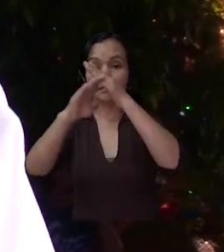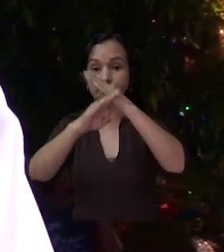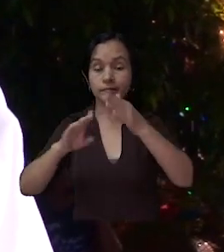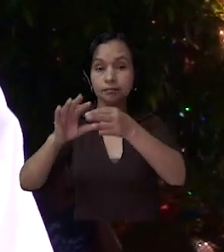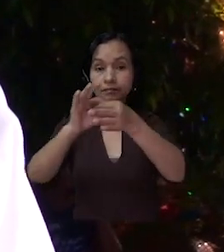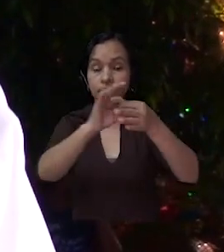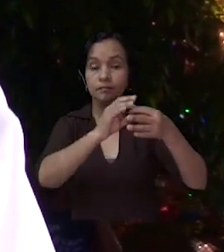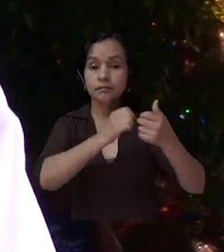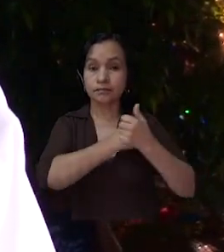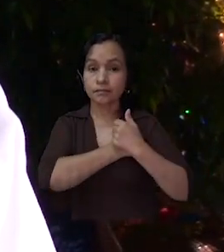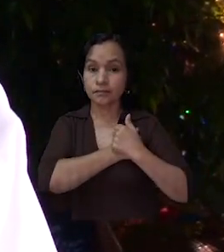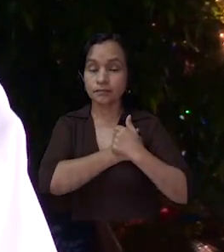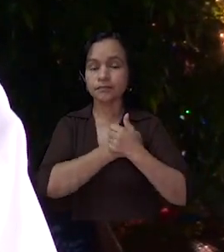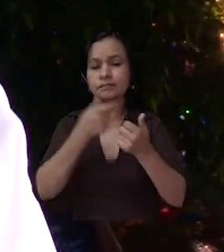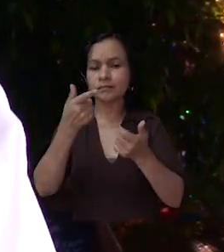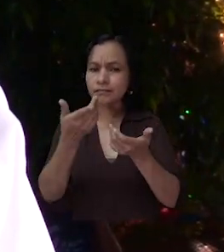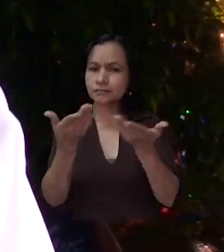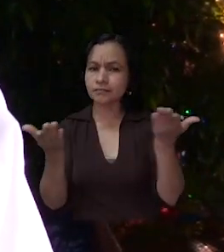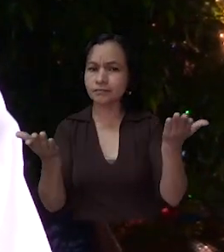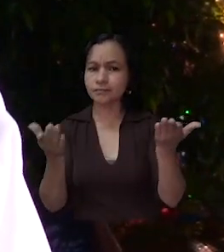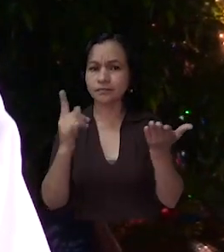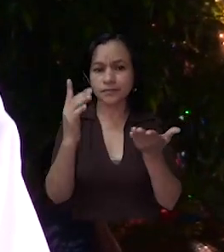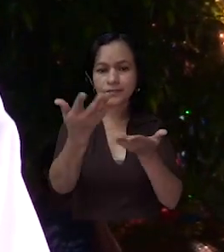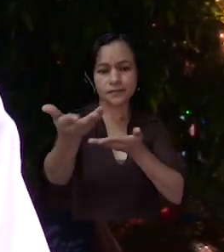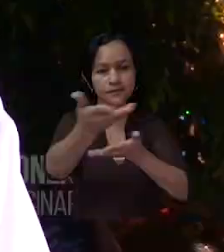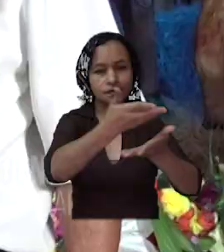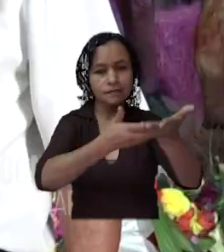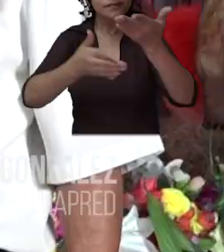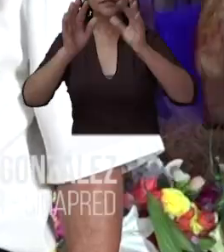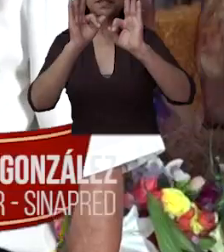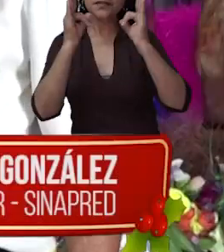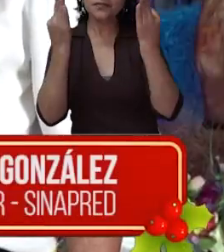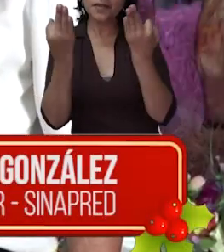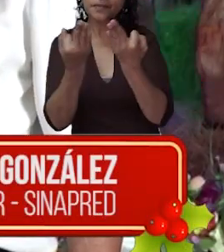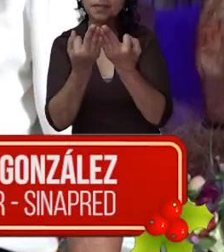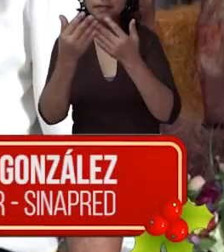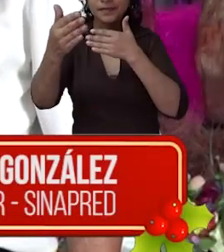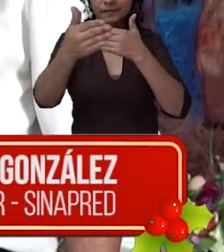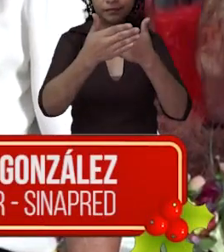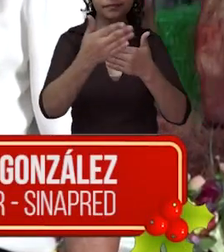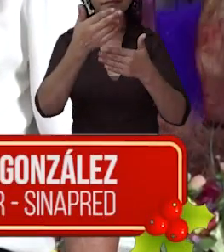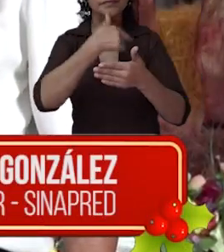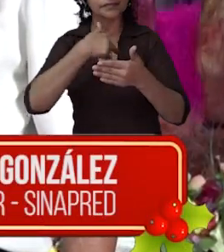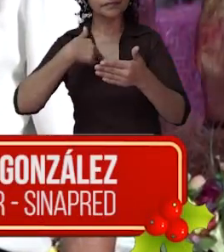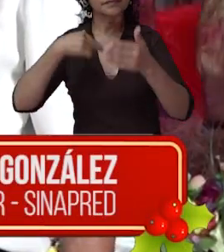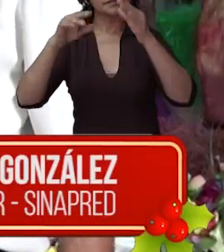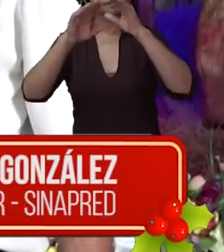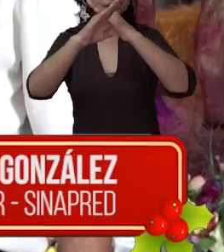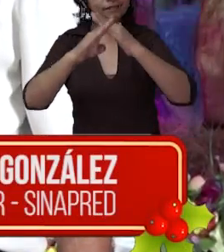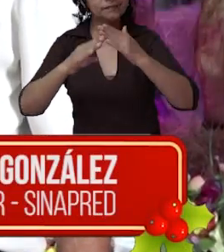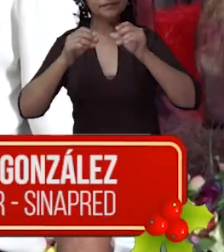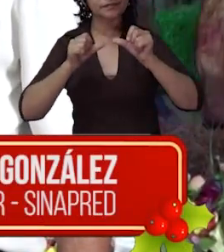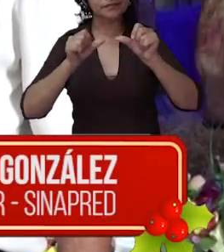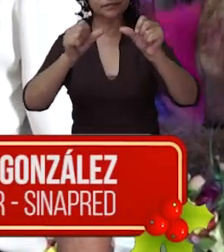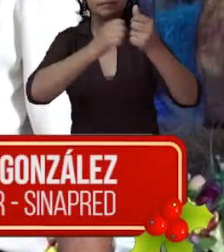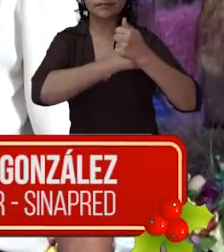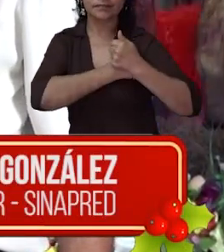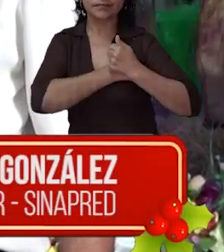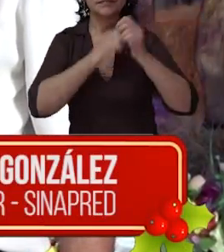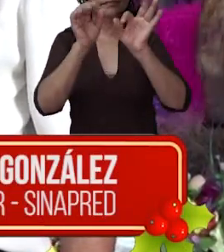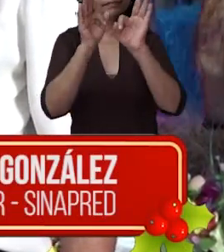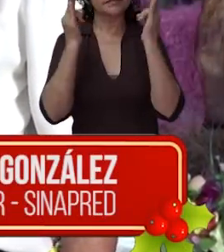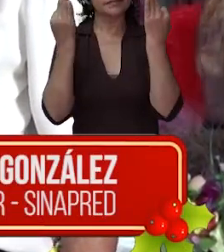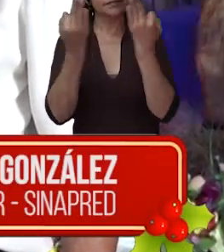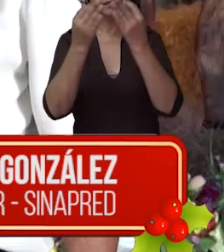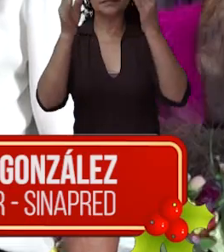y de amor. Aprovechemos esta oportunidad para compartir en familia, para acercarnos, para reconciliarnos, para seguir cultivando el amor entre